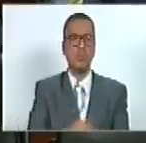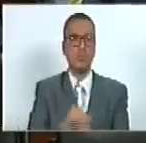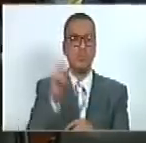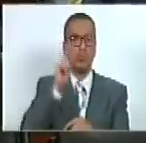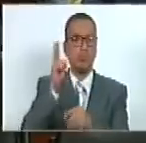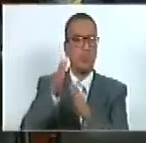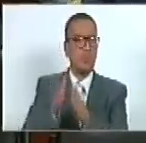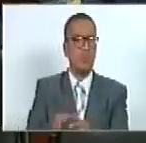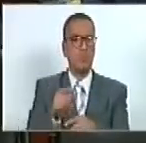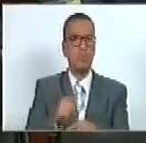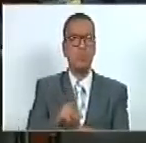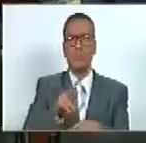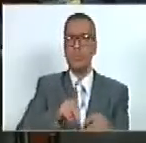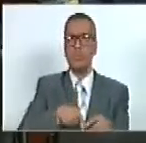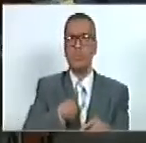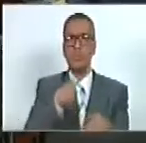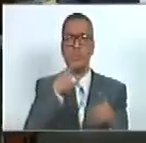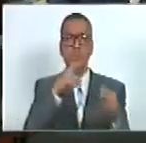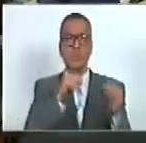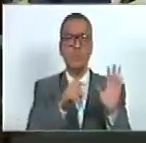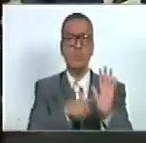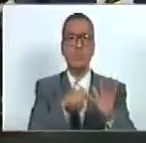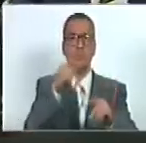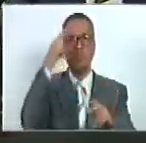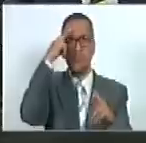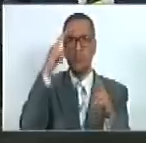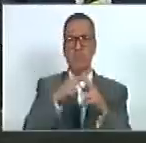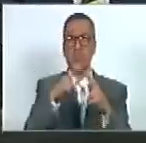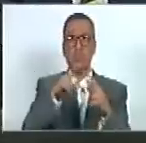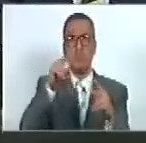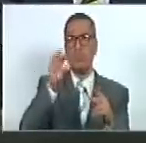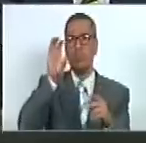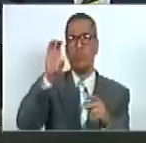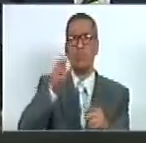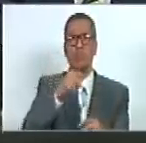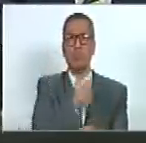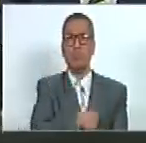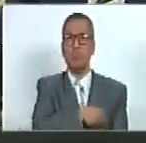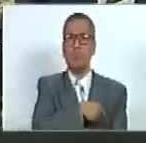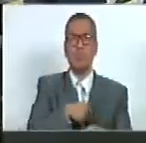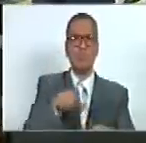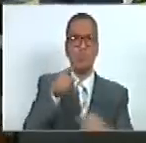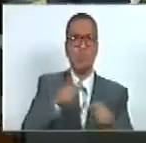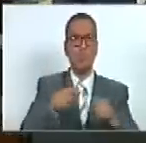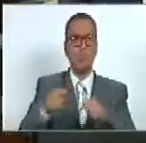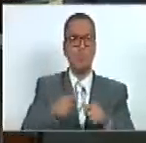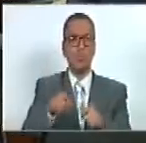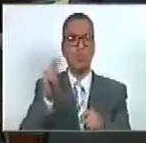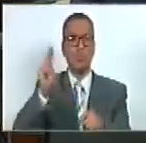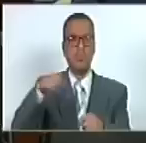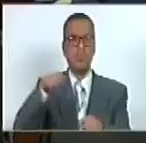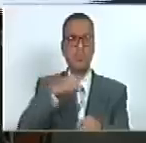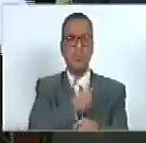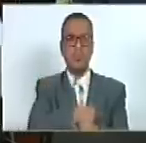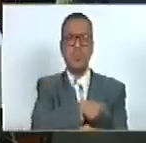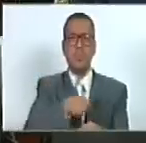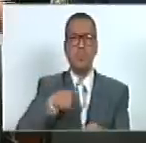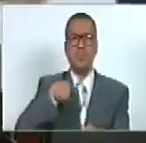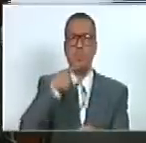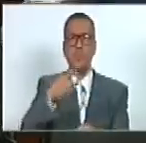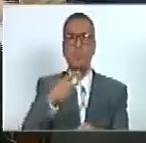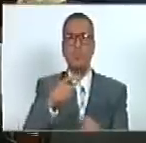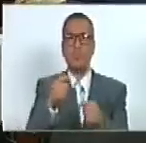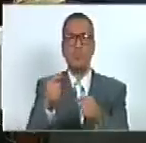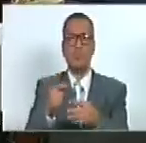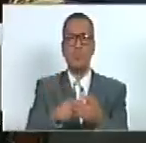Venezuela. Hay un país que ni siquiera conozco, Suiza, y estoy sancionado por Suiza. Pero me decían ahorita un